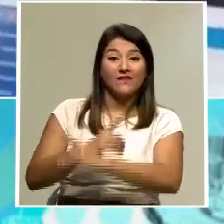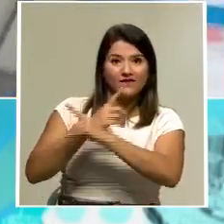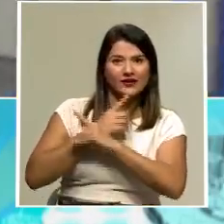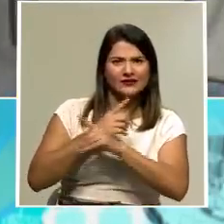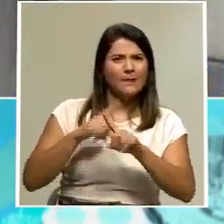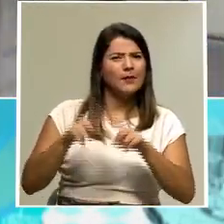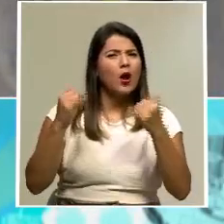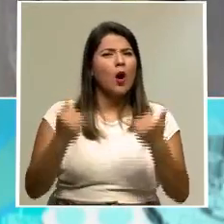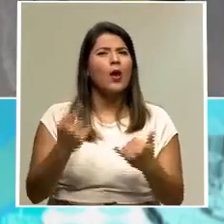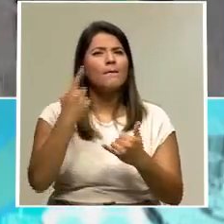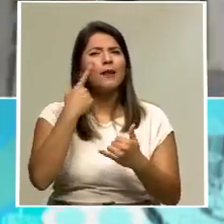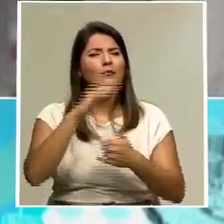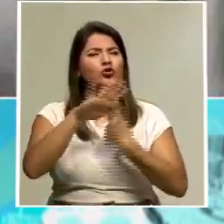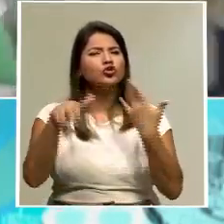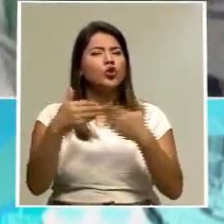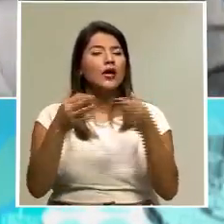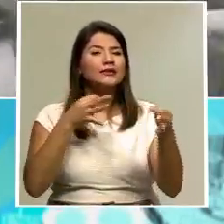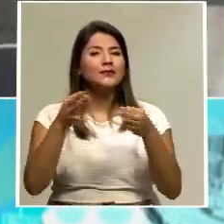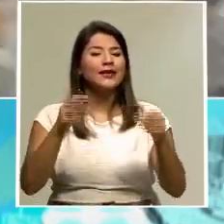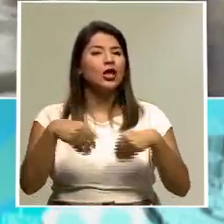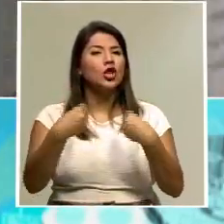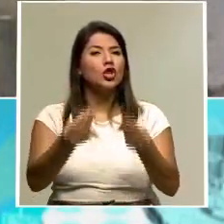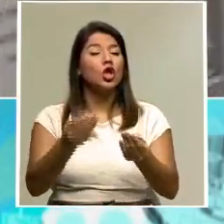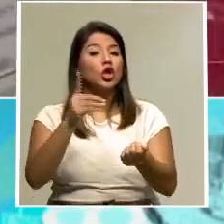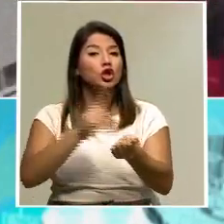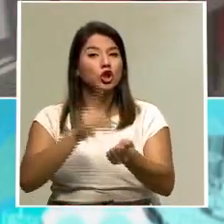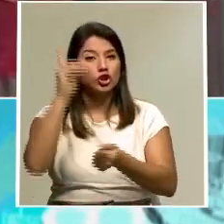vamos a ver las declaraciones que emitió Daniel Salas esta tarde.